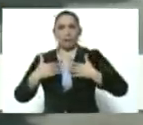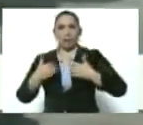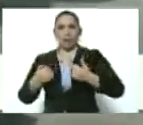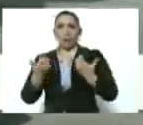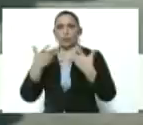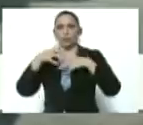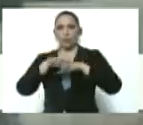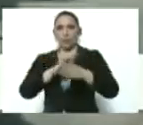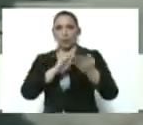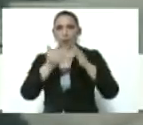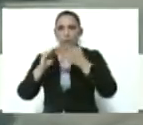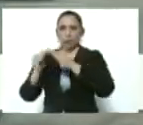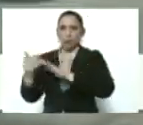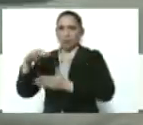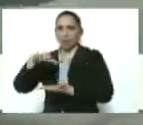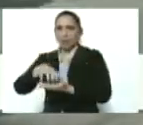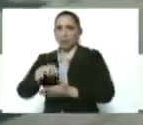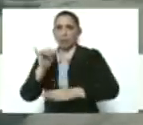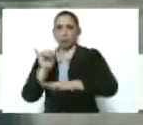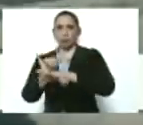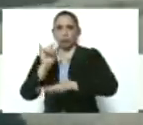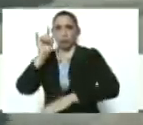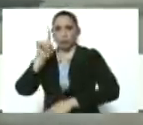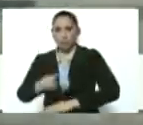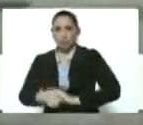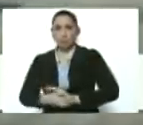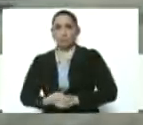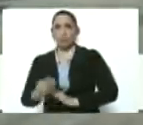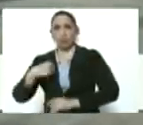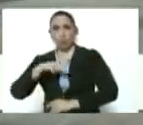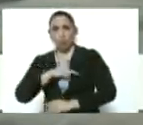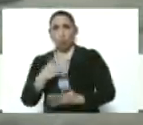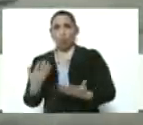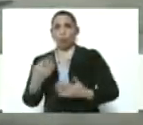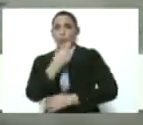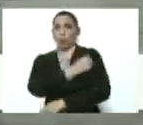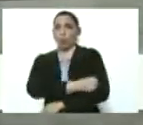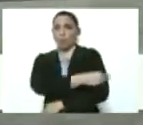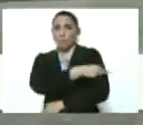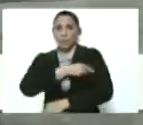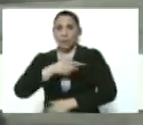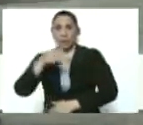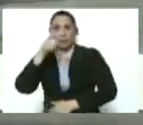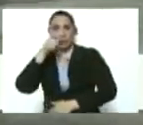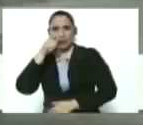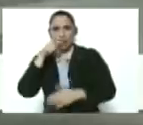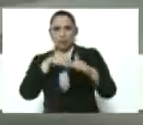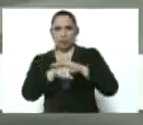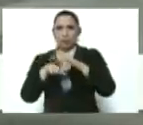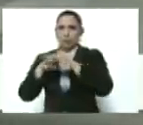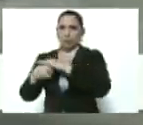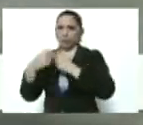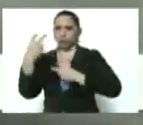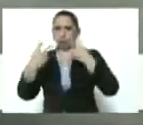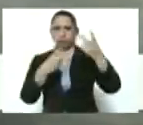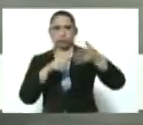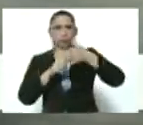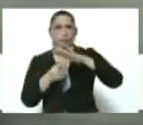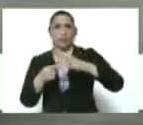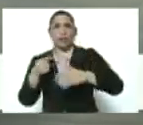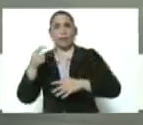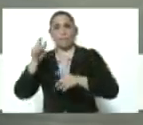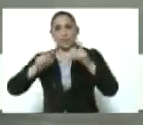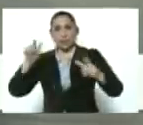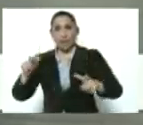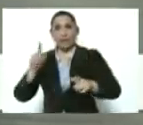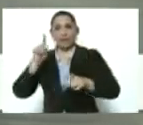del estado sucre igualmente hemos estado en los hospitales centinela en los terminales de pasajeros y con